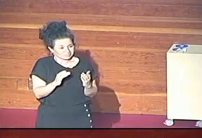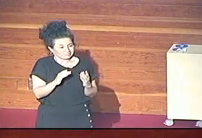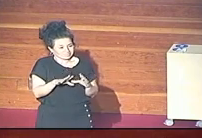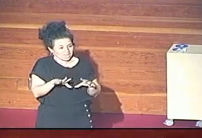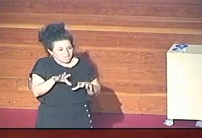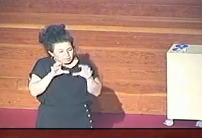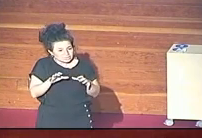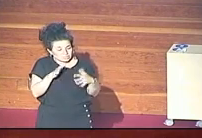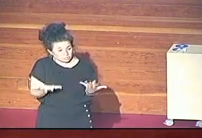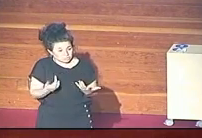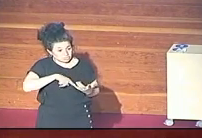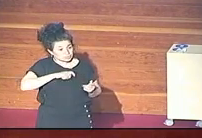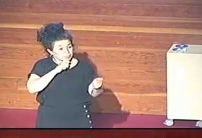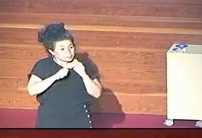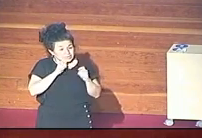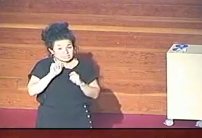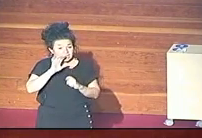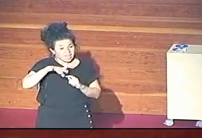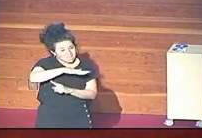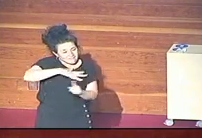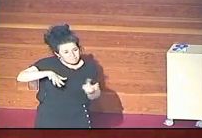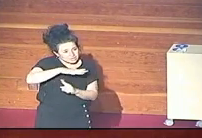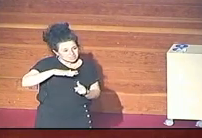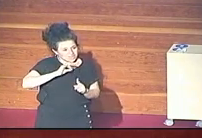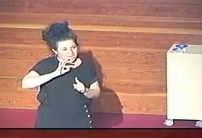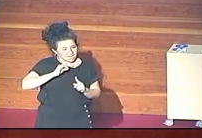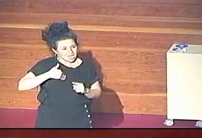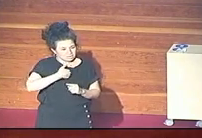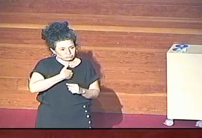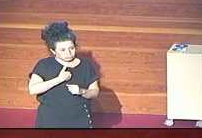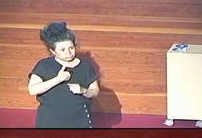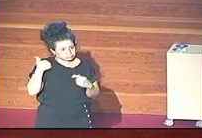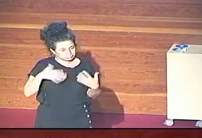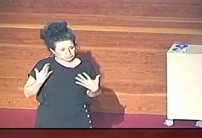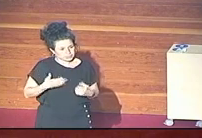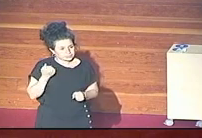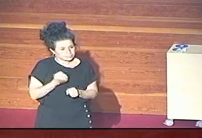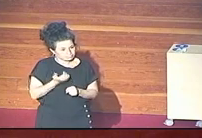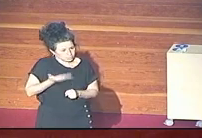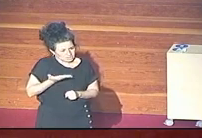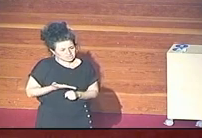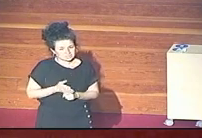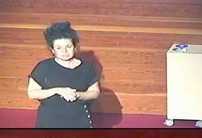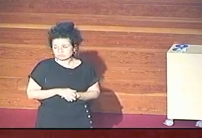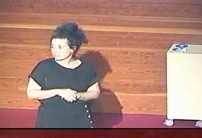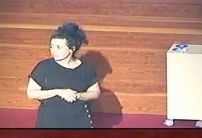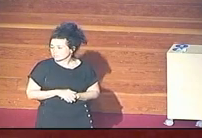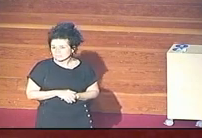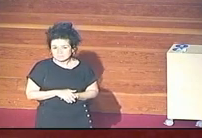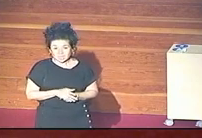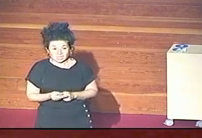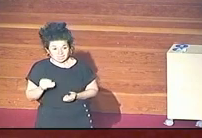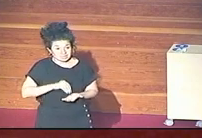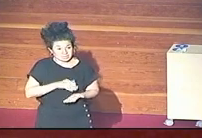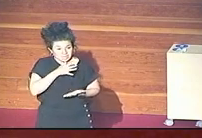tenemos los periodistas ambientales yo creo que también es importante más en un momento en el que estamos